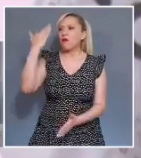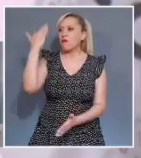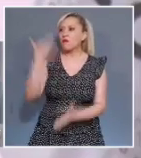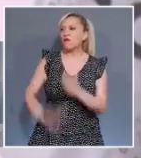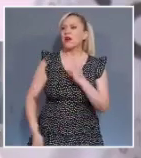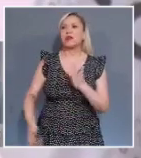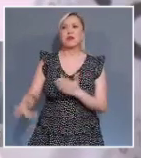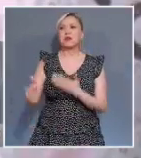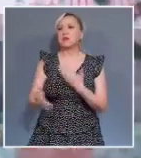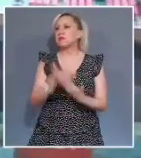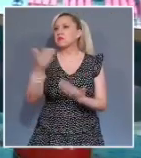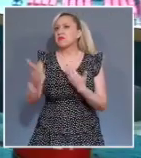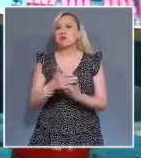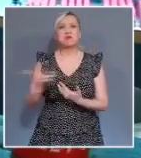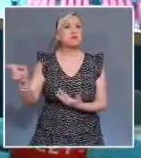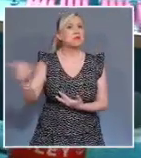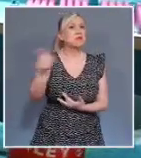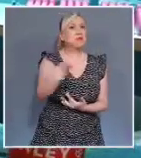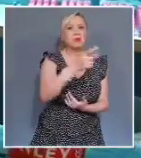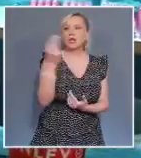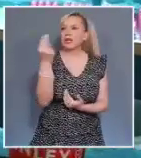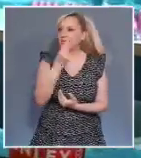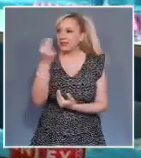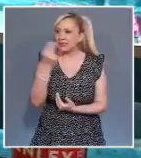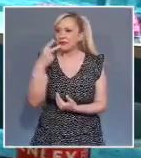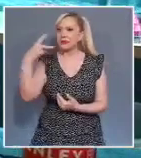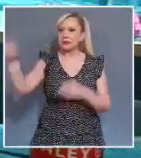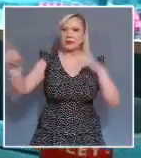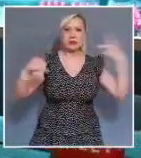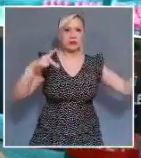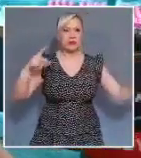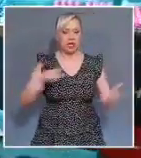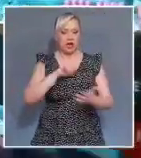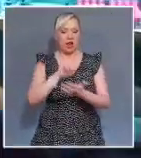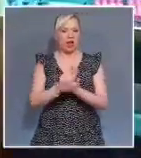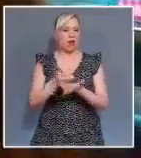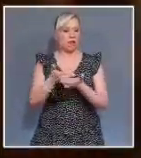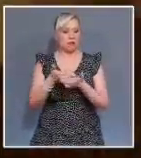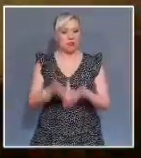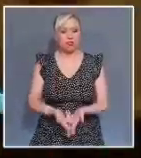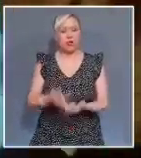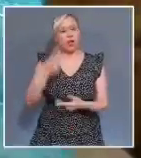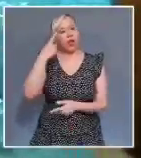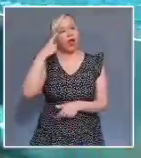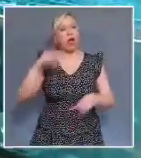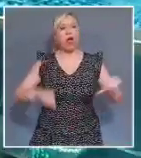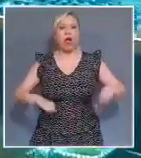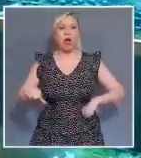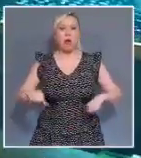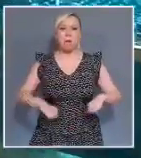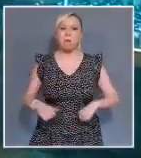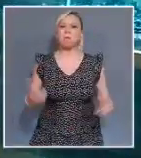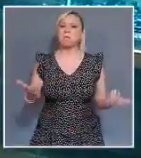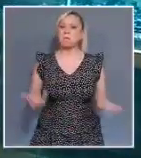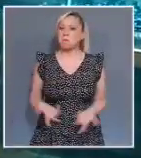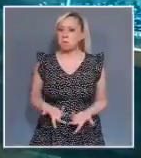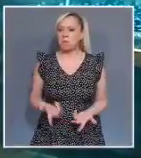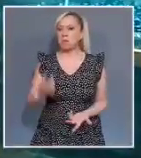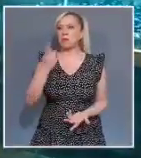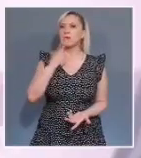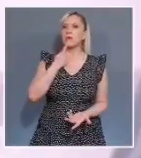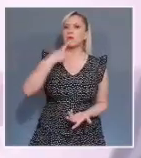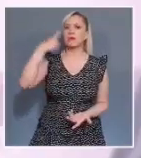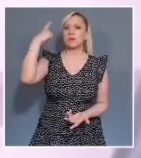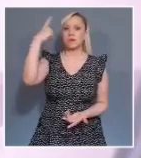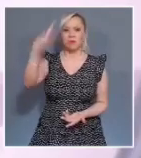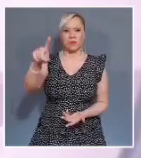ser más suficientes. Se llevarán a cabo diferentes actividades, entre las que destacan el Denunciatón Nacional contra el